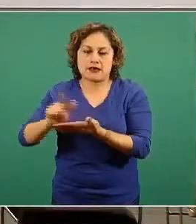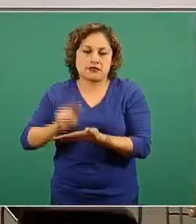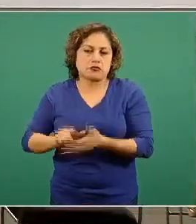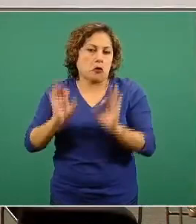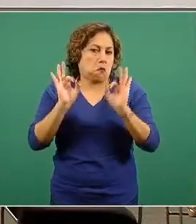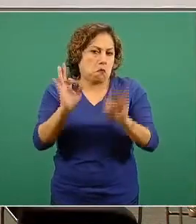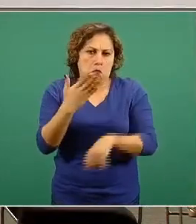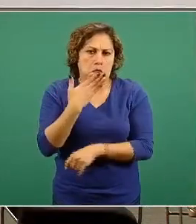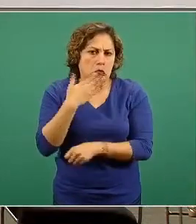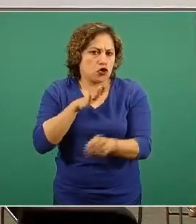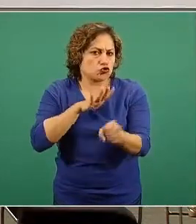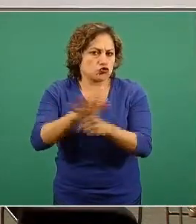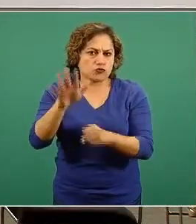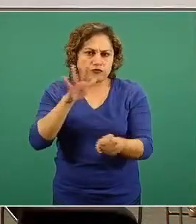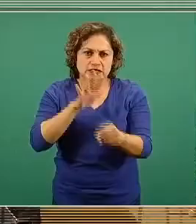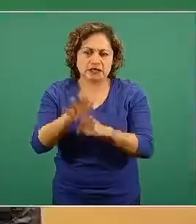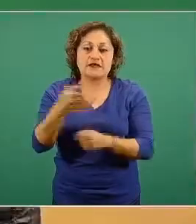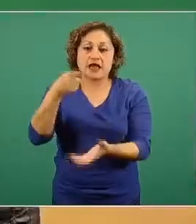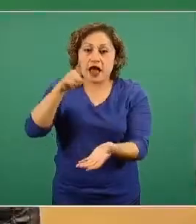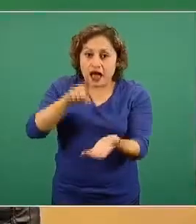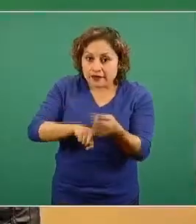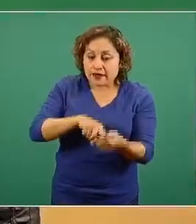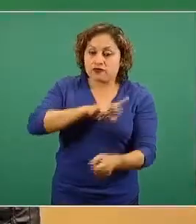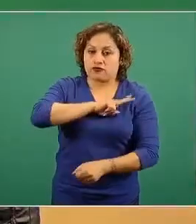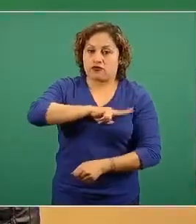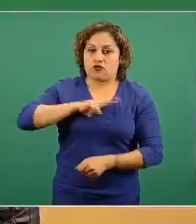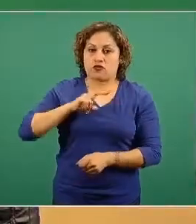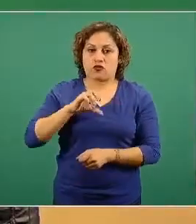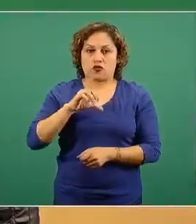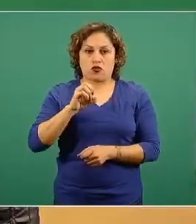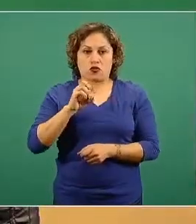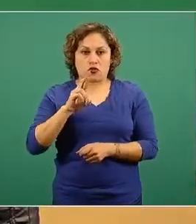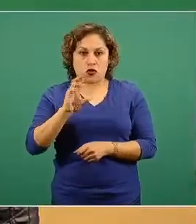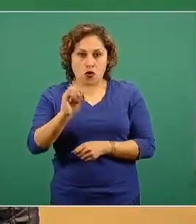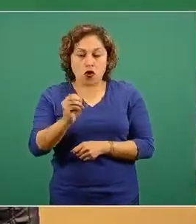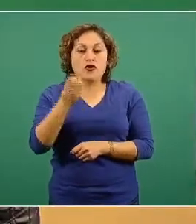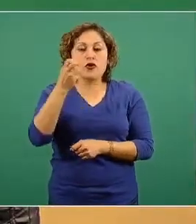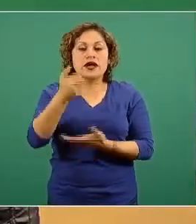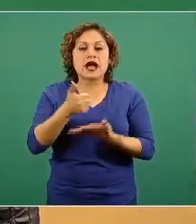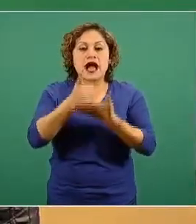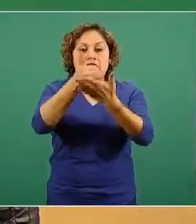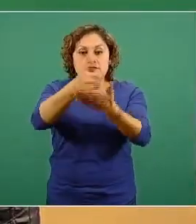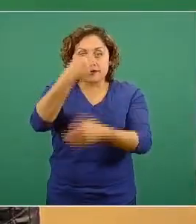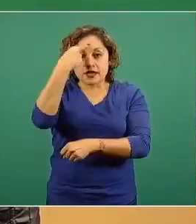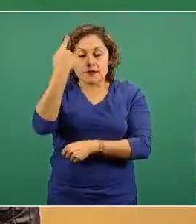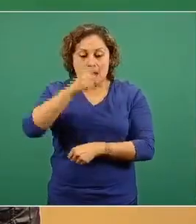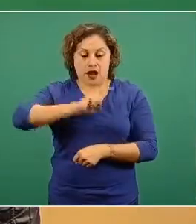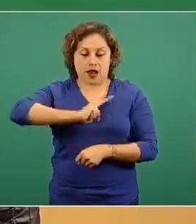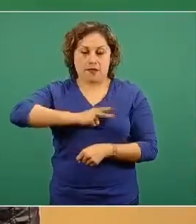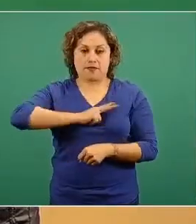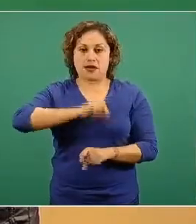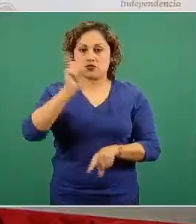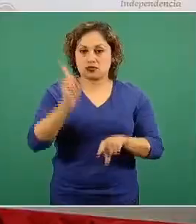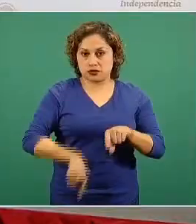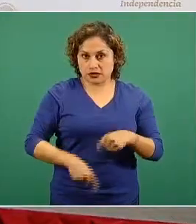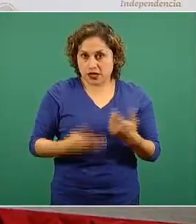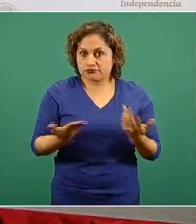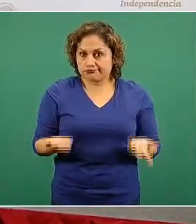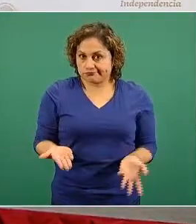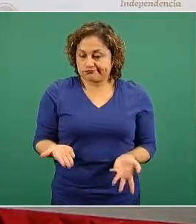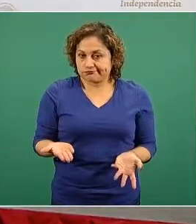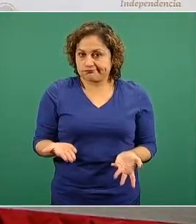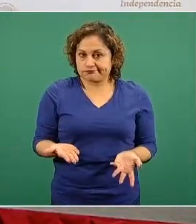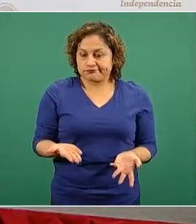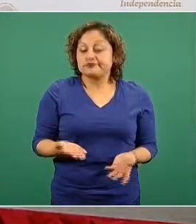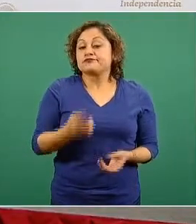de cloro, que es principalmente la molécula que ayuda a inactivar al virus SARS-CoV-2. No sería